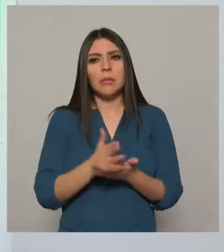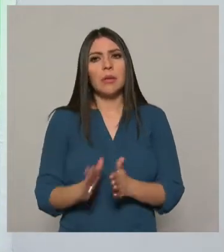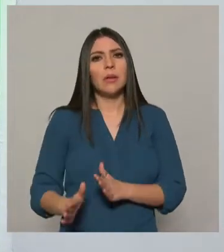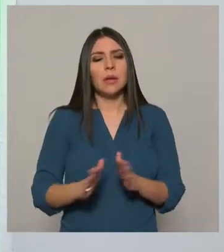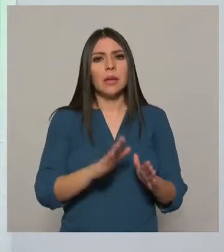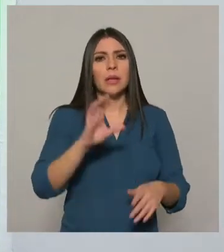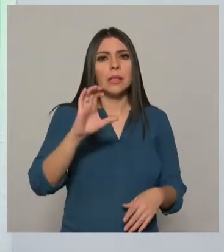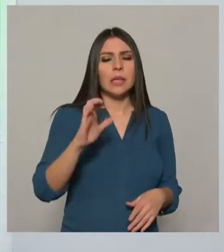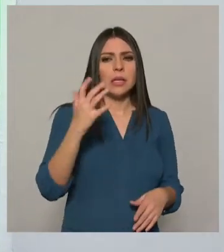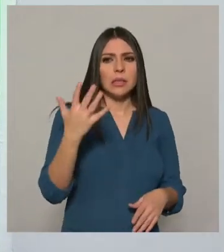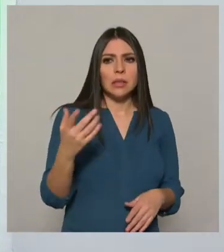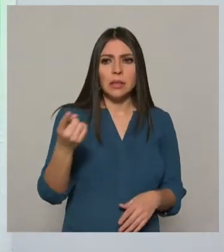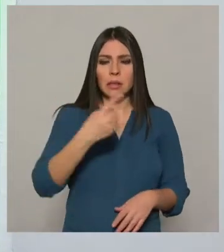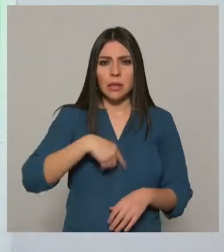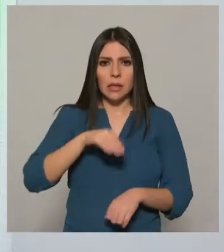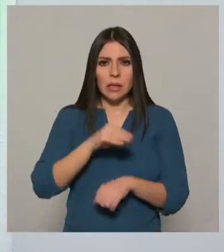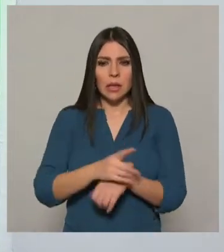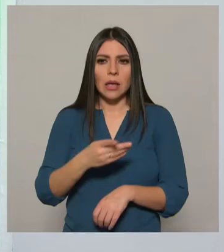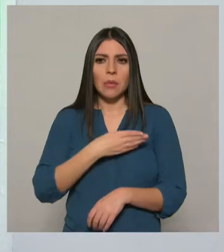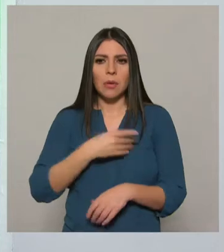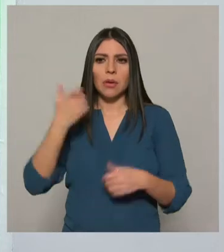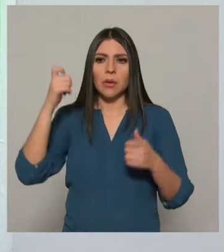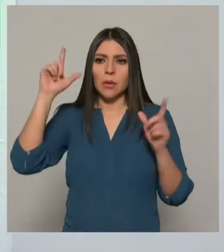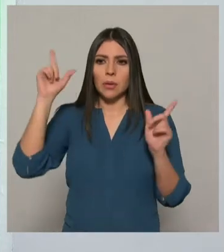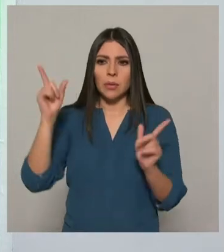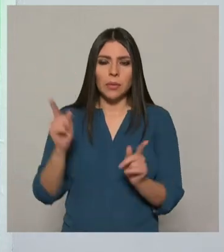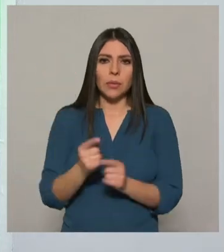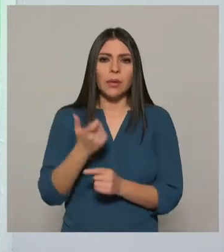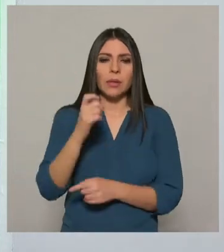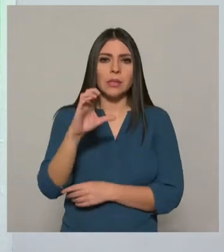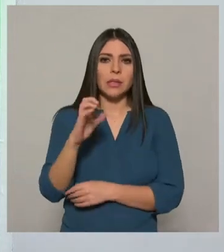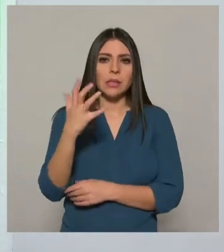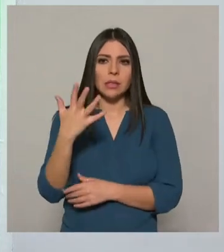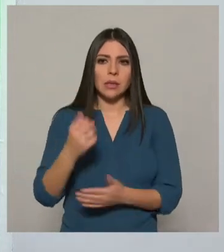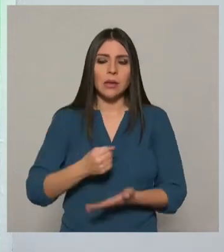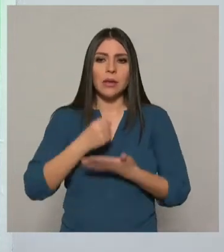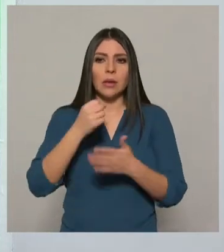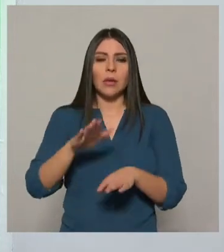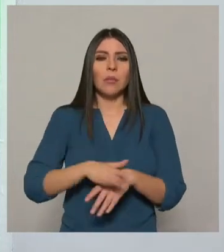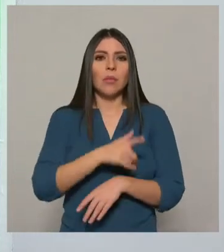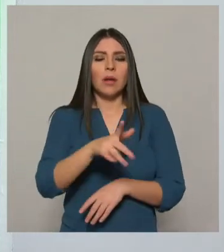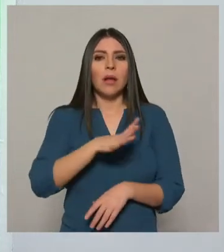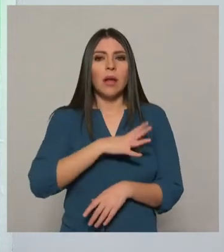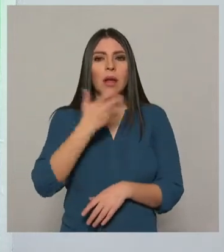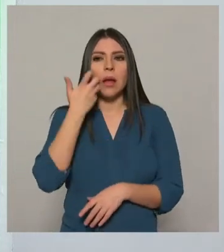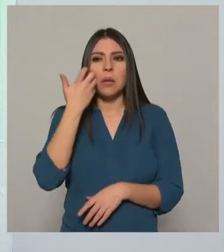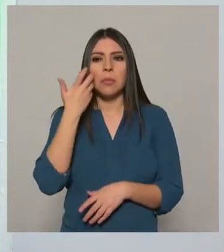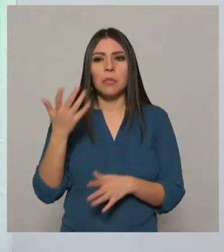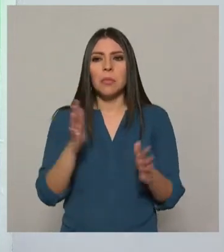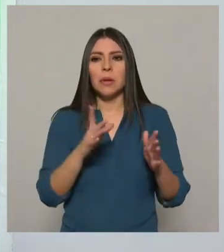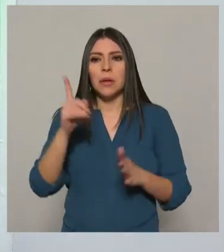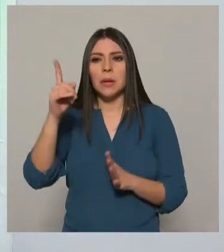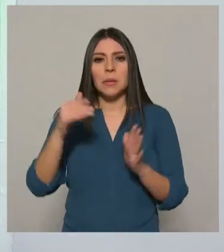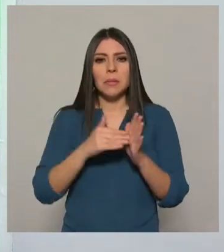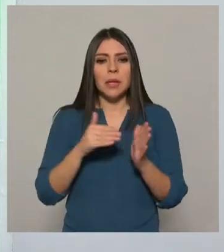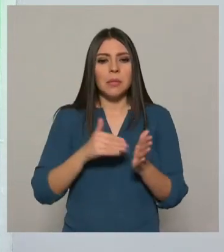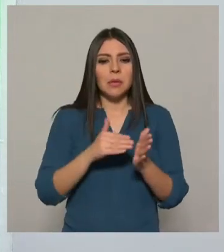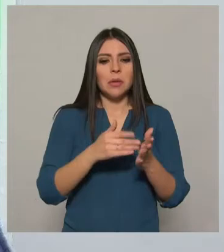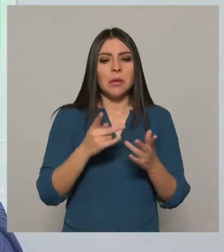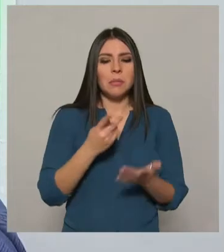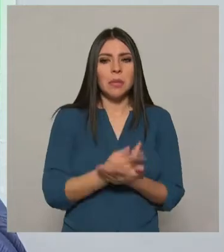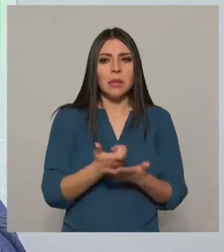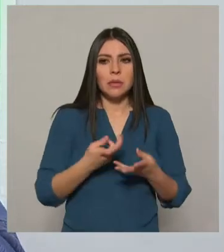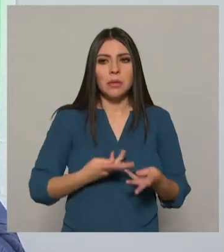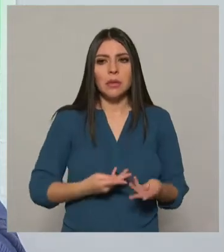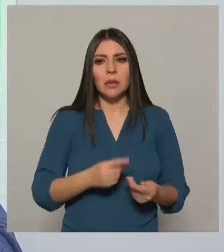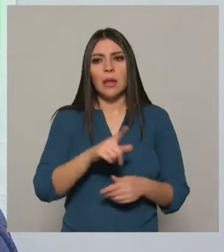Qué bueno que nos hicieron caso y se redujo el presupuesto del C5, porque había un subejercicio más o menos de 1,000 millones de pesos y nos